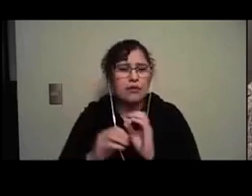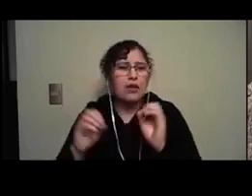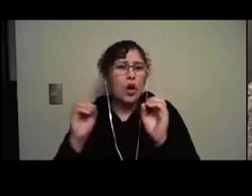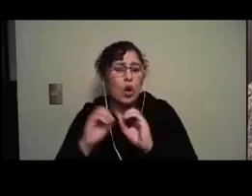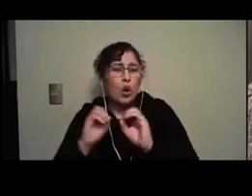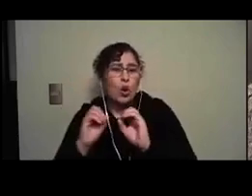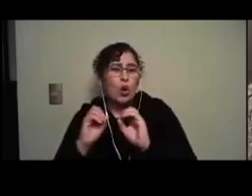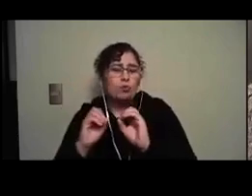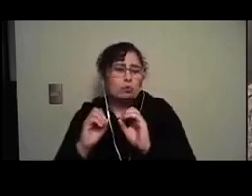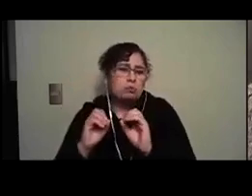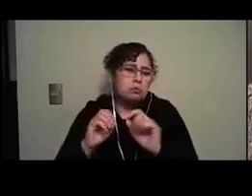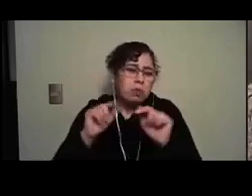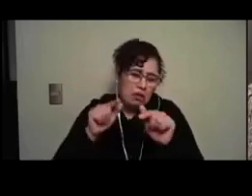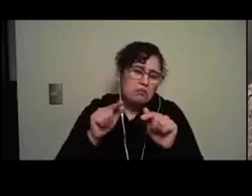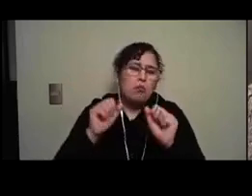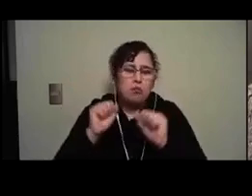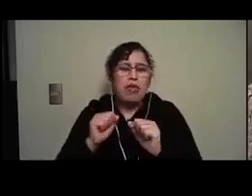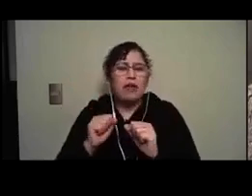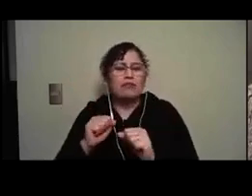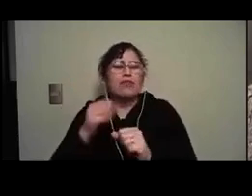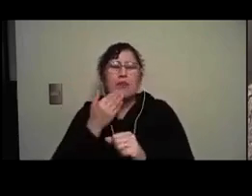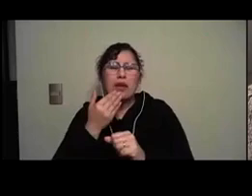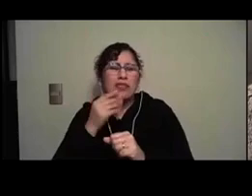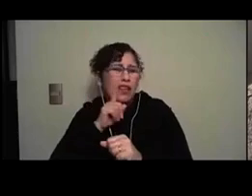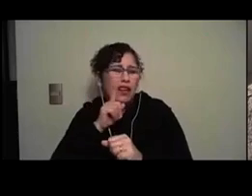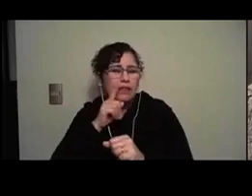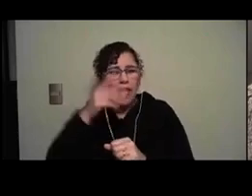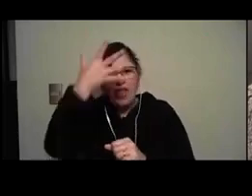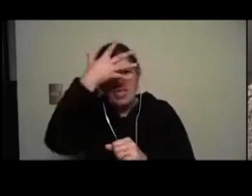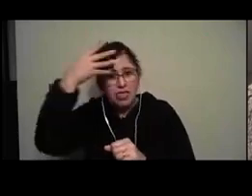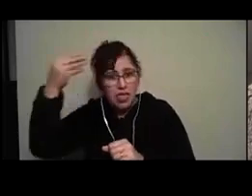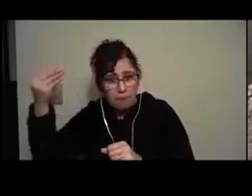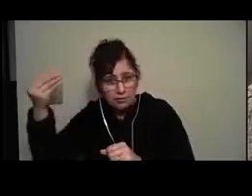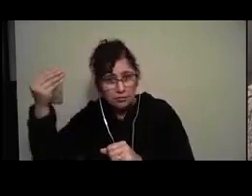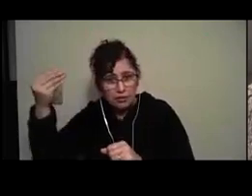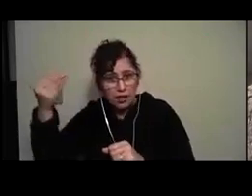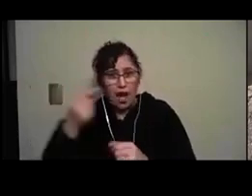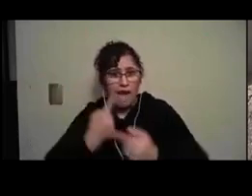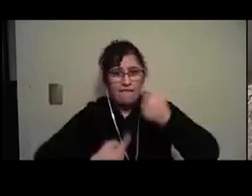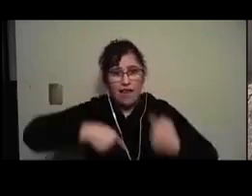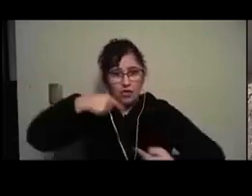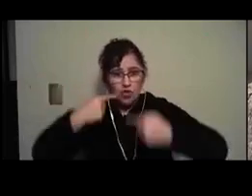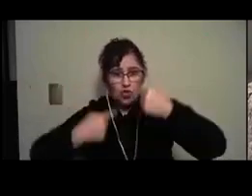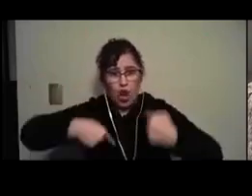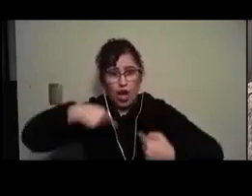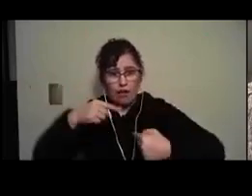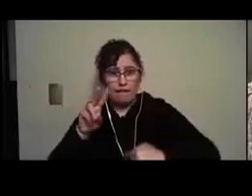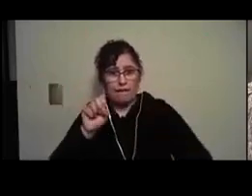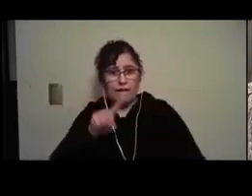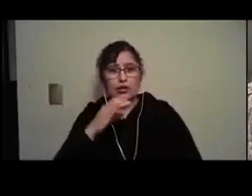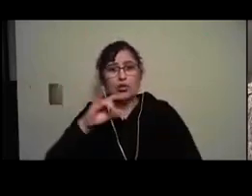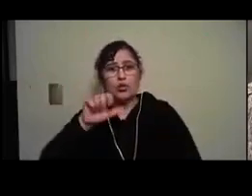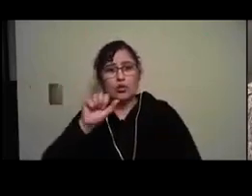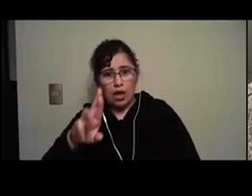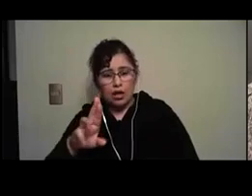¿ya? Producto de la pérdida del flujo sanguíneo, del flujo sanguíneo a la región específica, ¿ya?